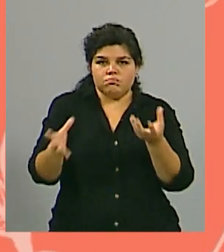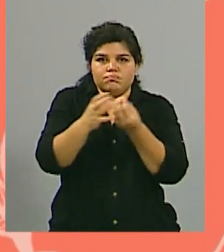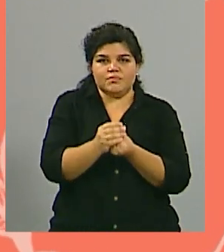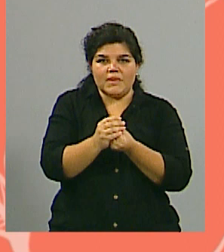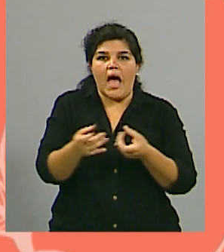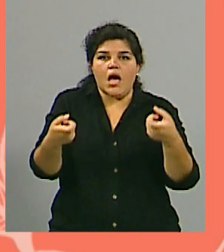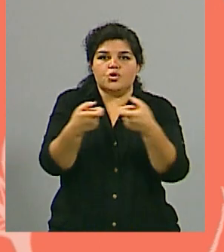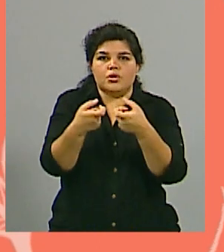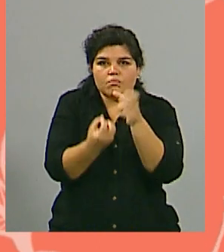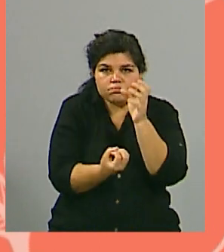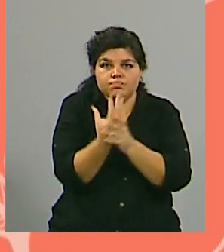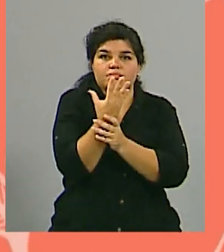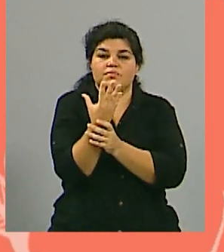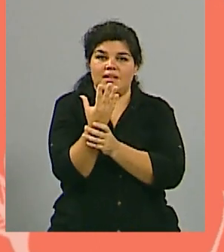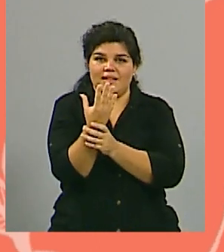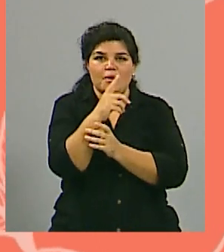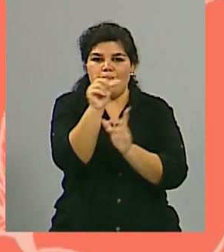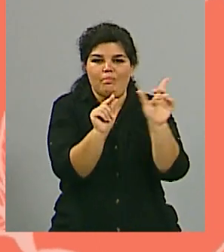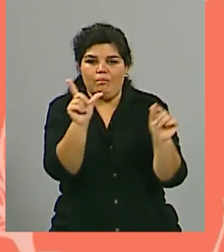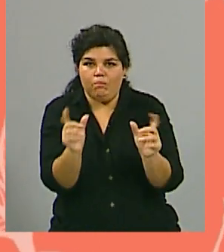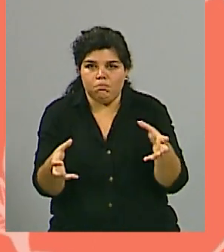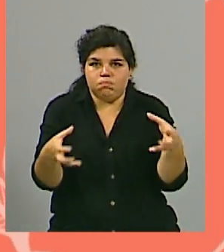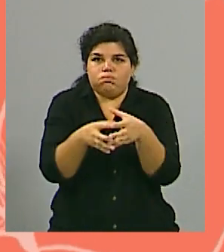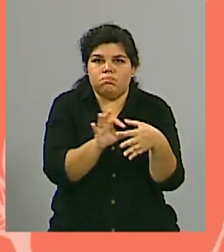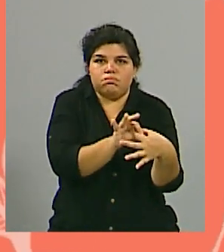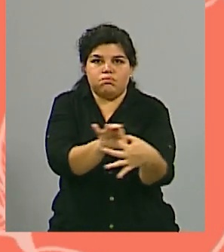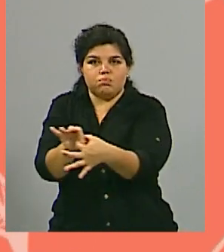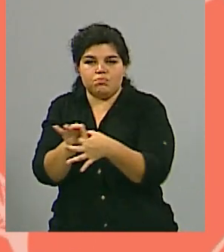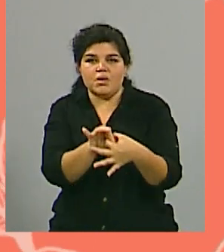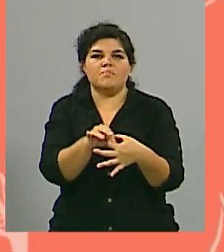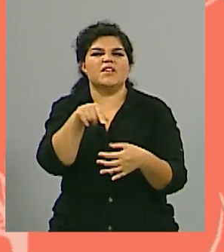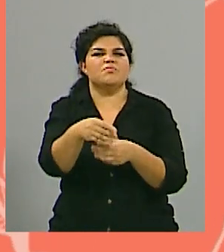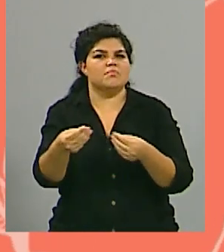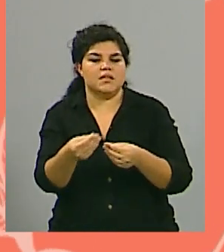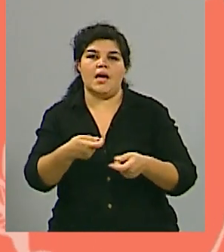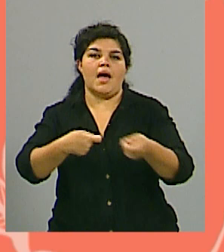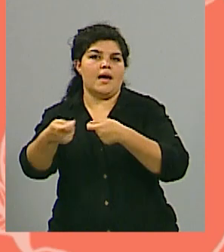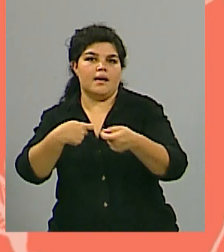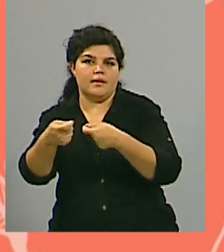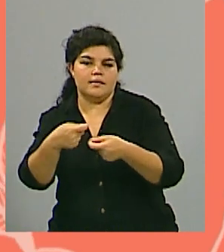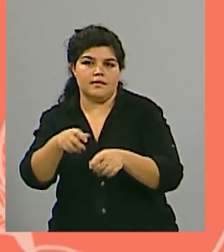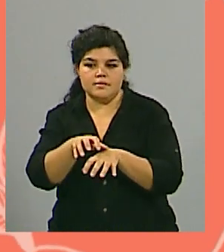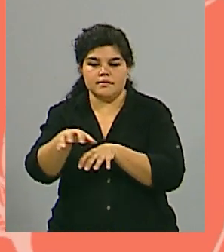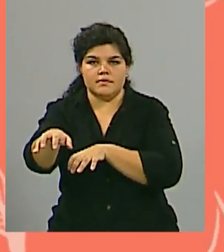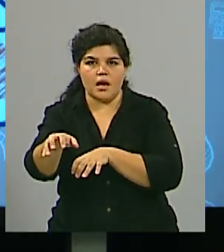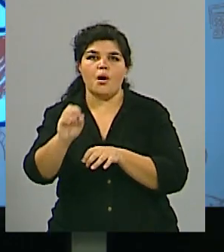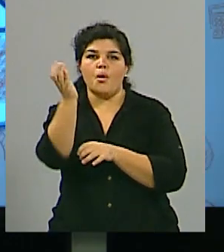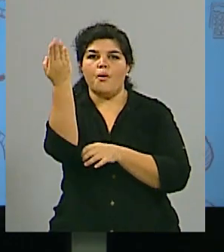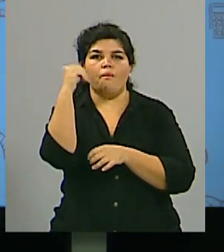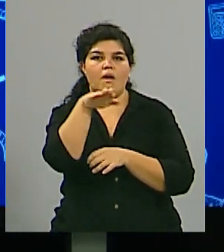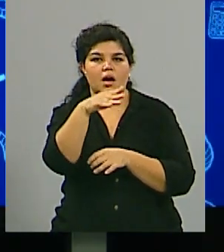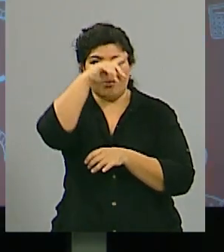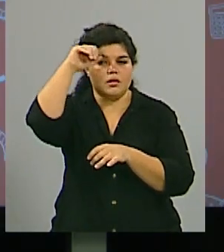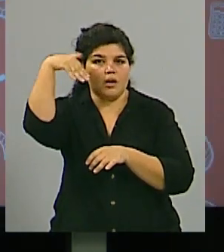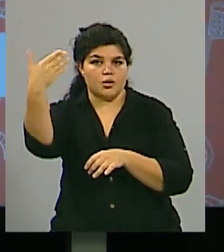Esto fue creada por una costumbre que tienen ya las agencias financieras, bancos internacionales, que cuando quieren crear